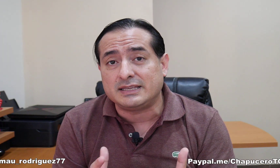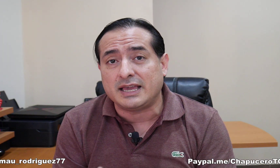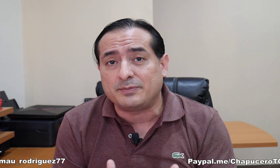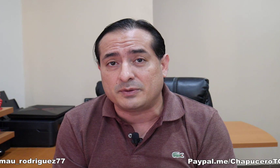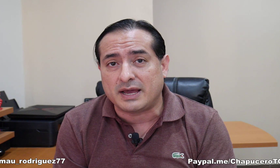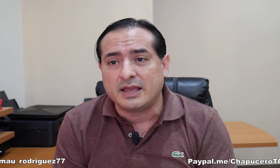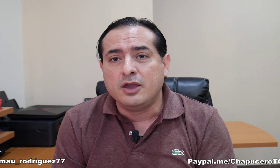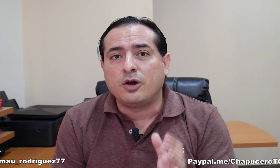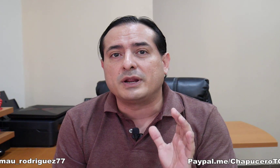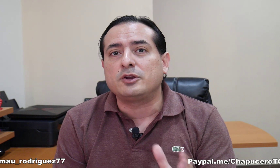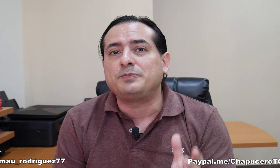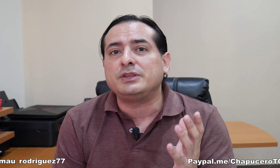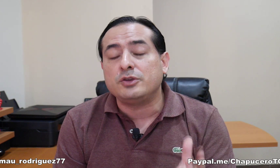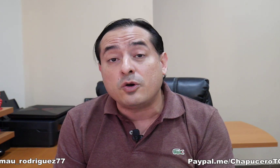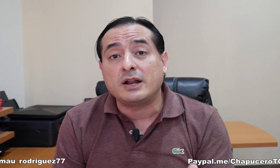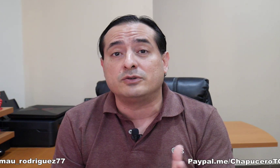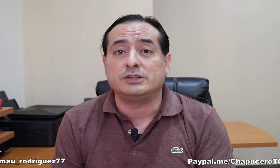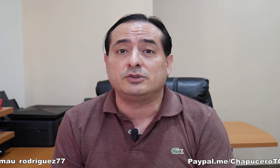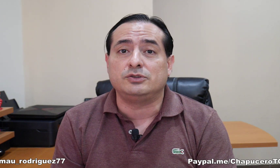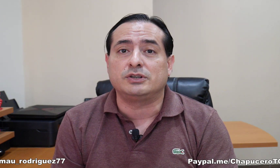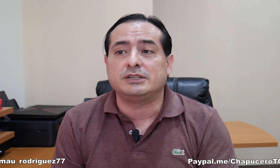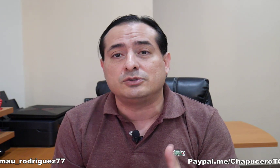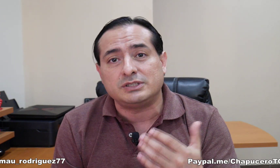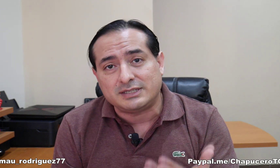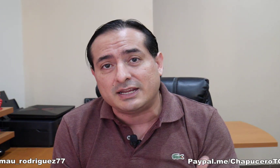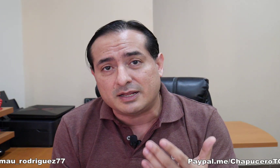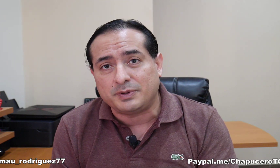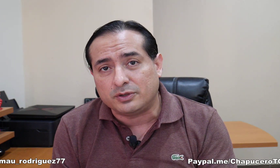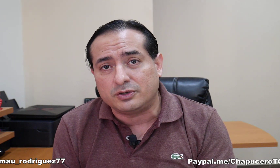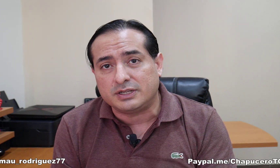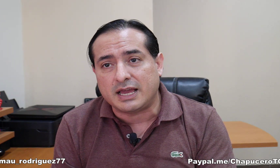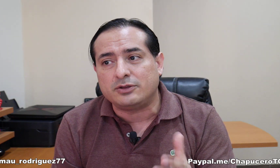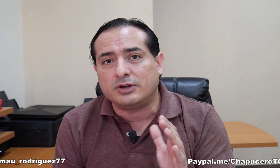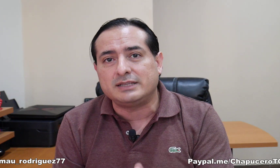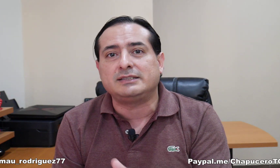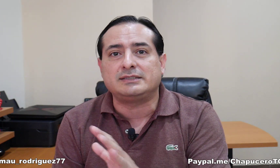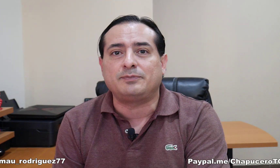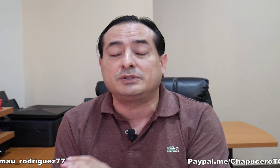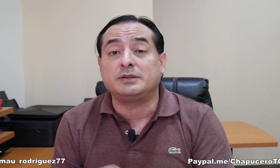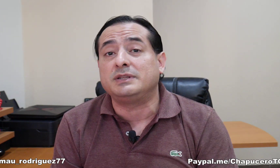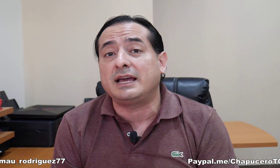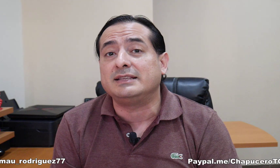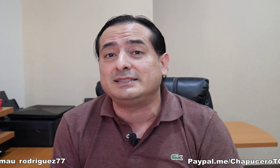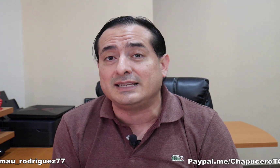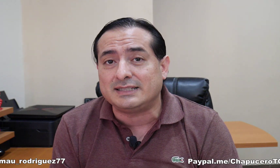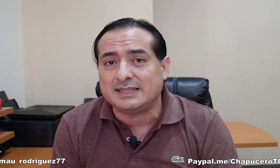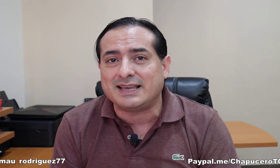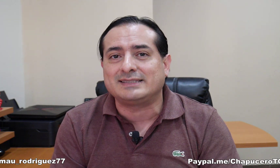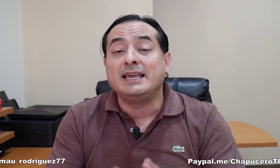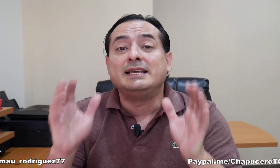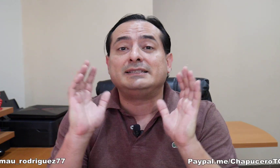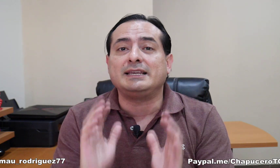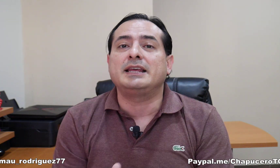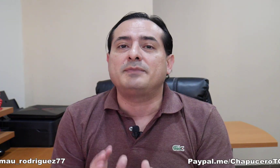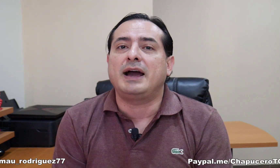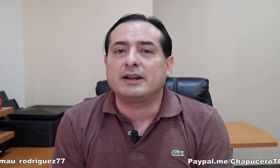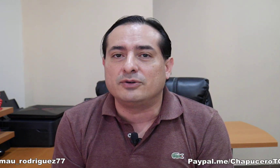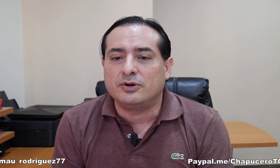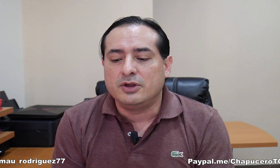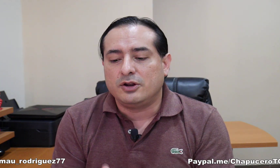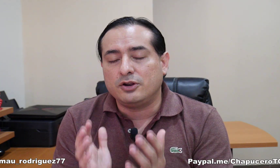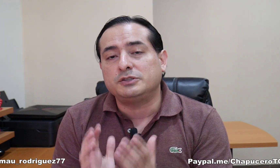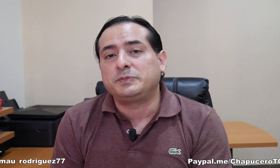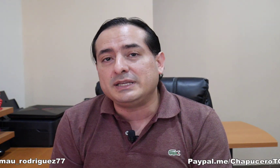tienen que aprobar? Obrador pidió al Congreso de la Unión que esto se hiciera en el periodo ordinario. Este está por terminar en 7 días. Sin